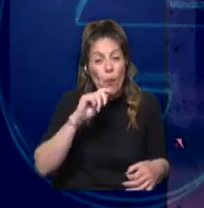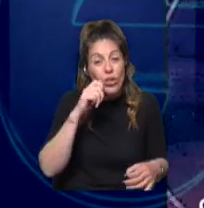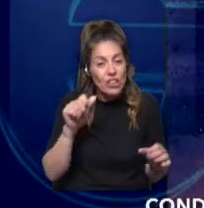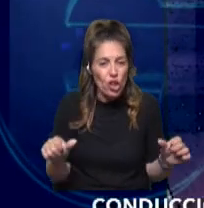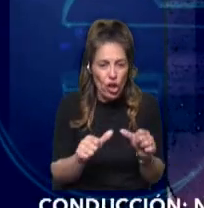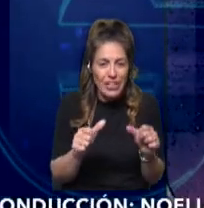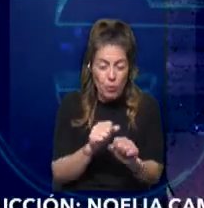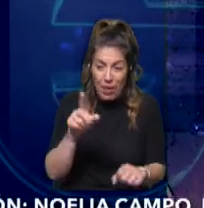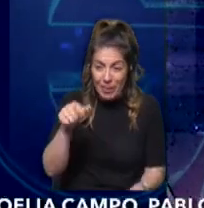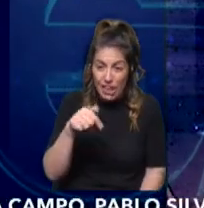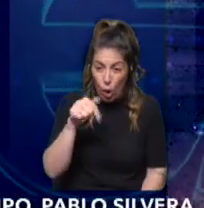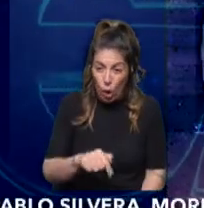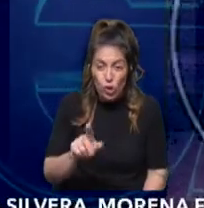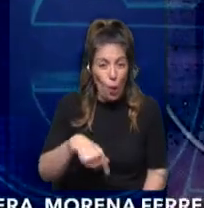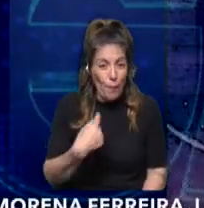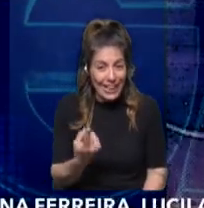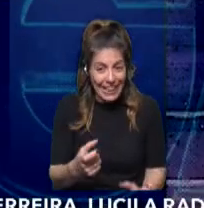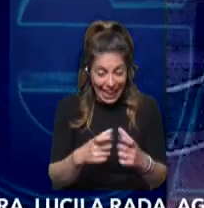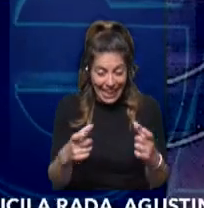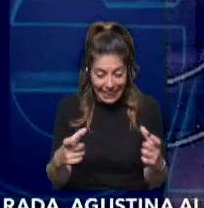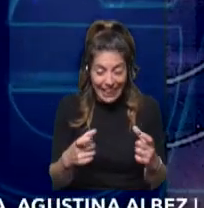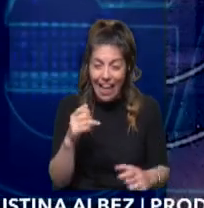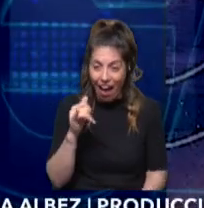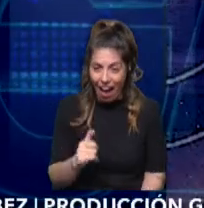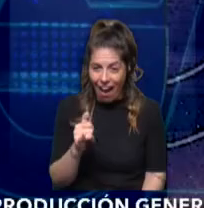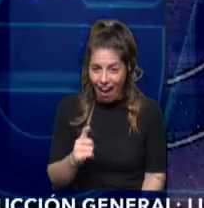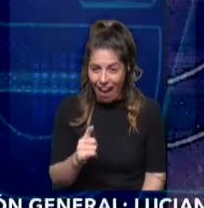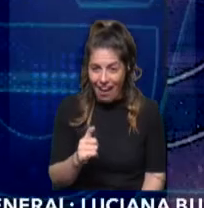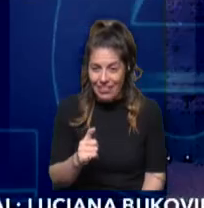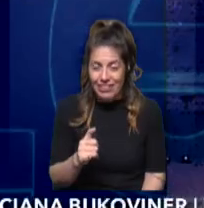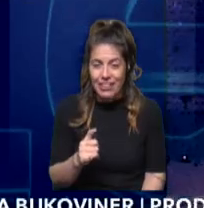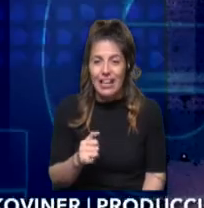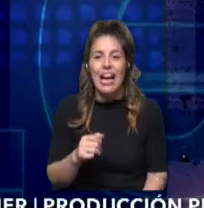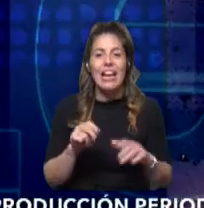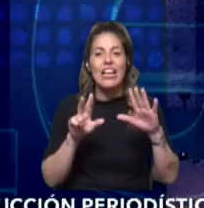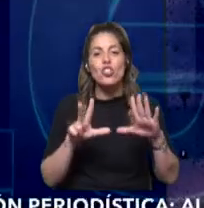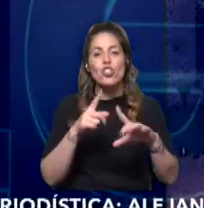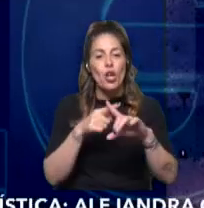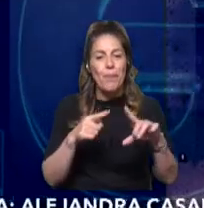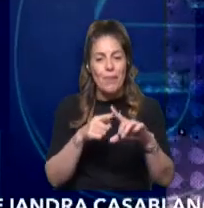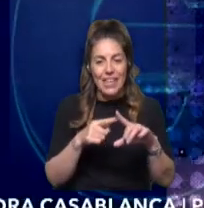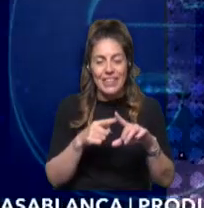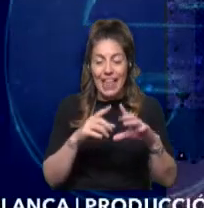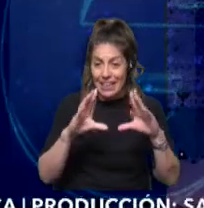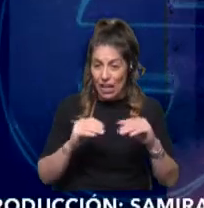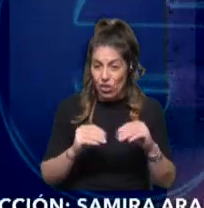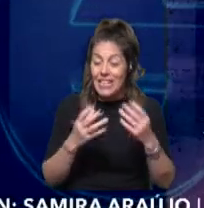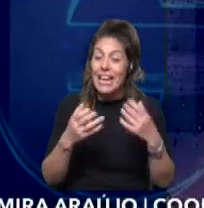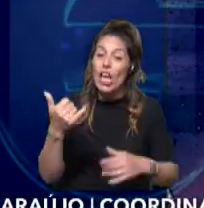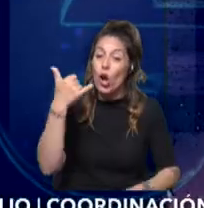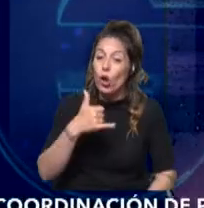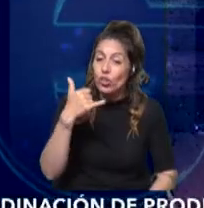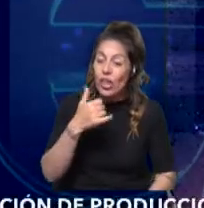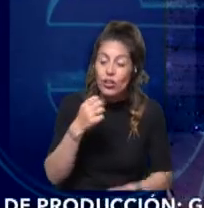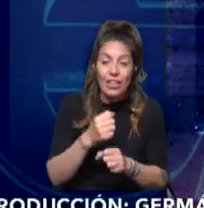así que pueden venir hoy o mañana. Las entradas, aún quedan entradas por Ticanteles a las 20:30. Y si querés contarnos si estás trabajando